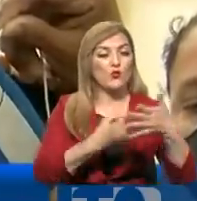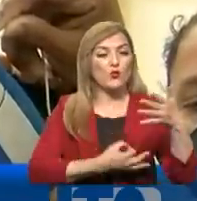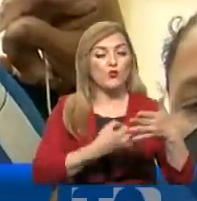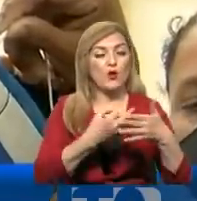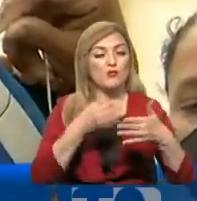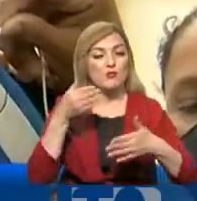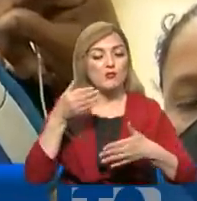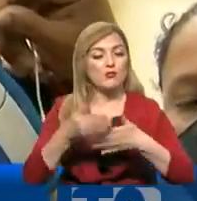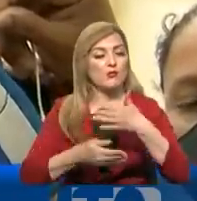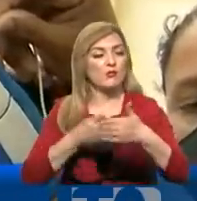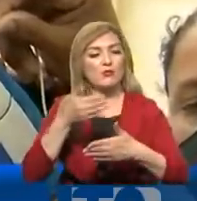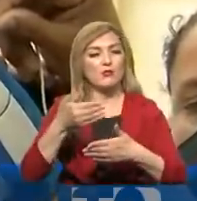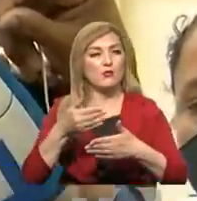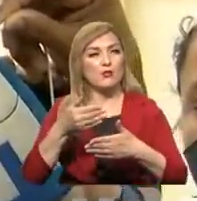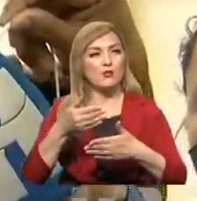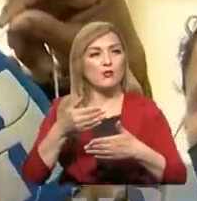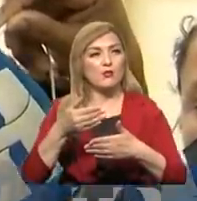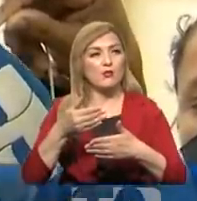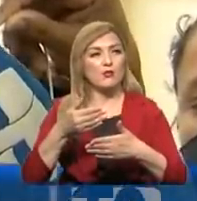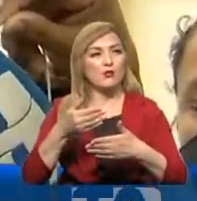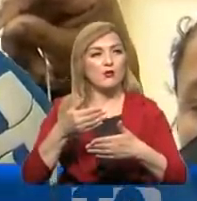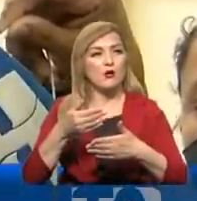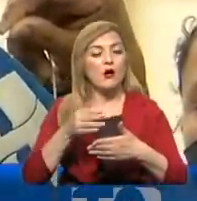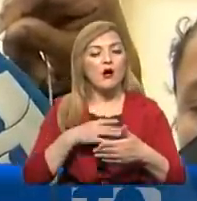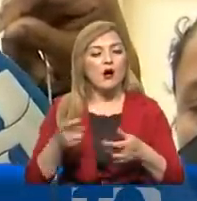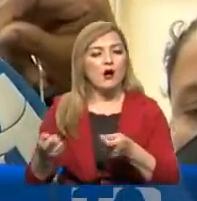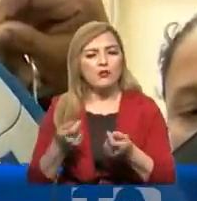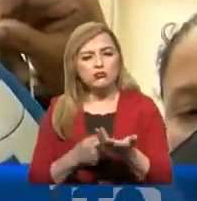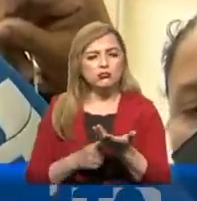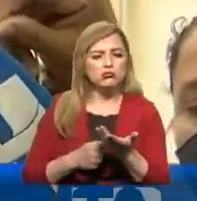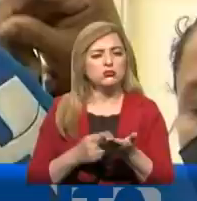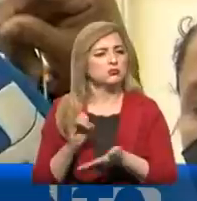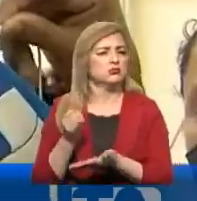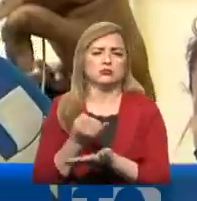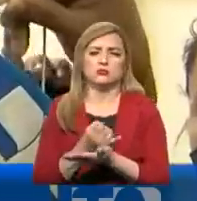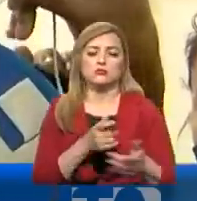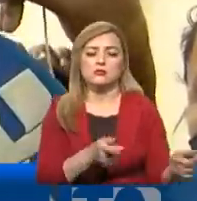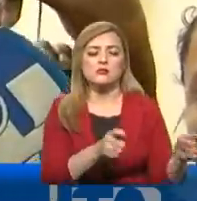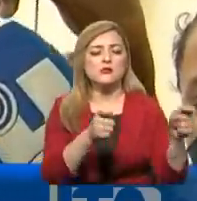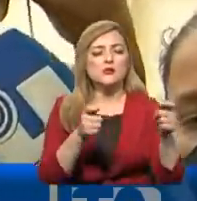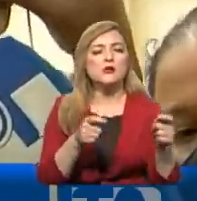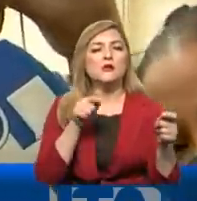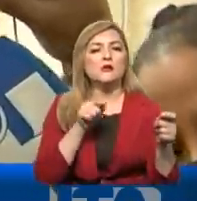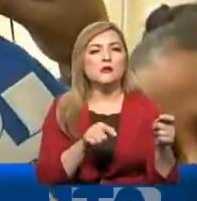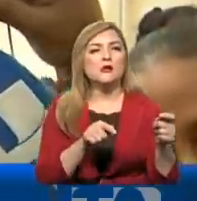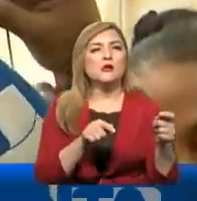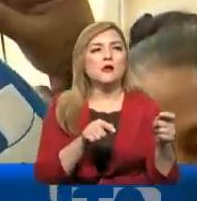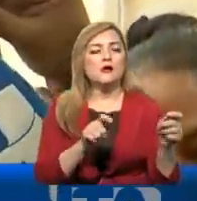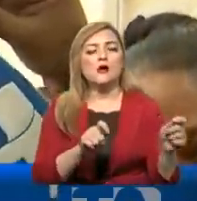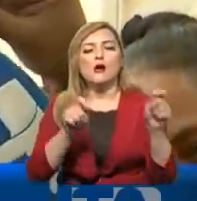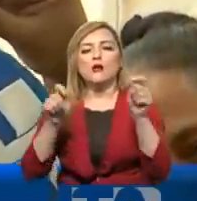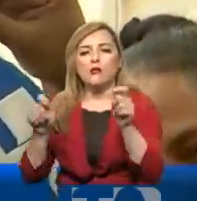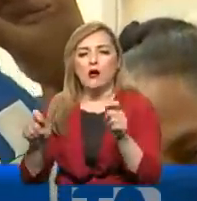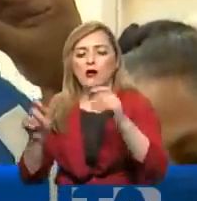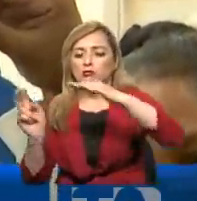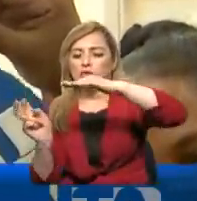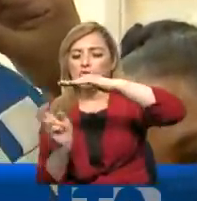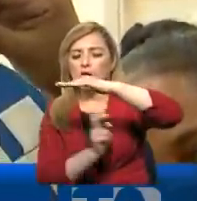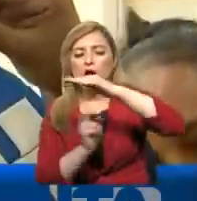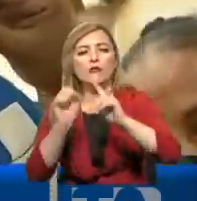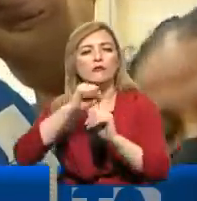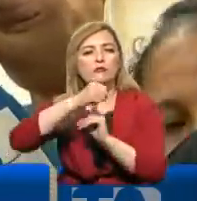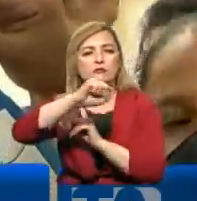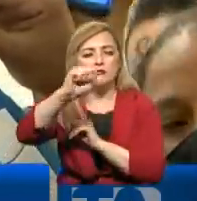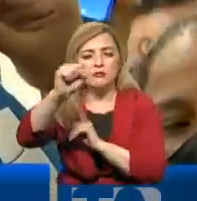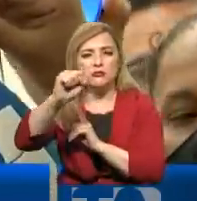un procedimiento de deliberación de la Junta. El acta de recuento se registra a través de un escaneo en el